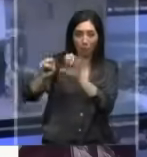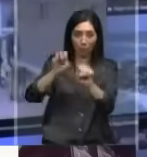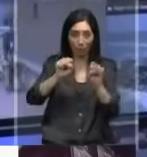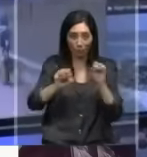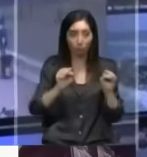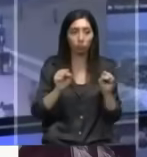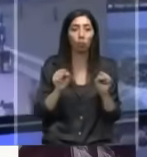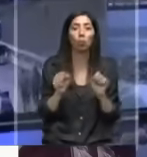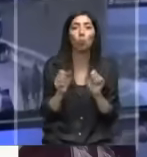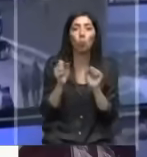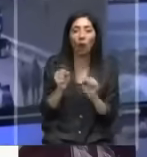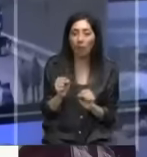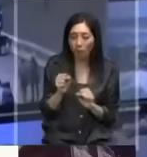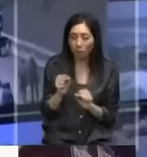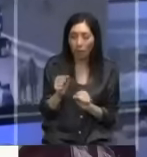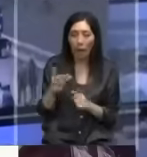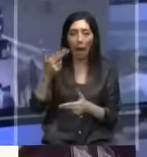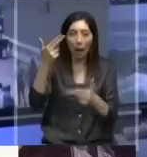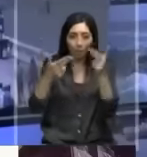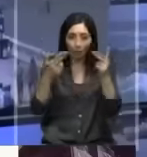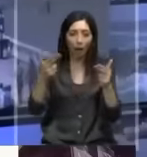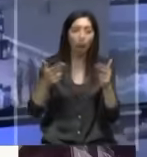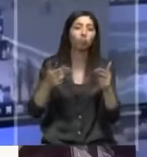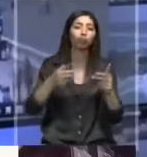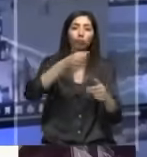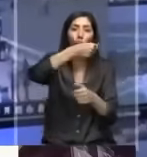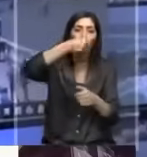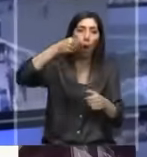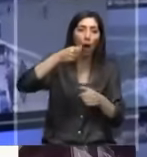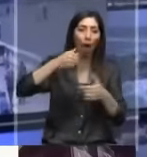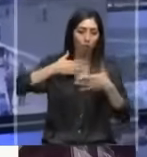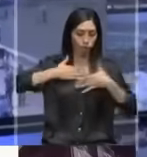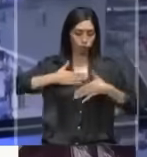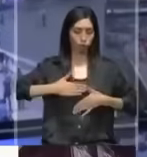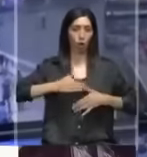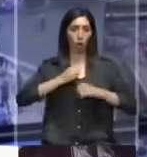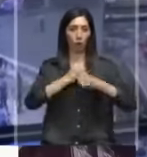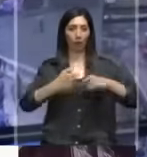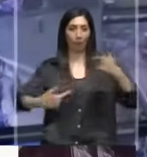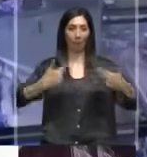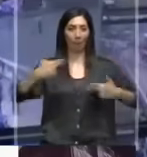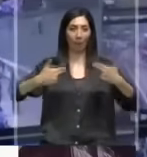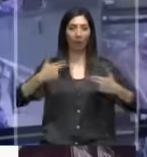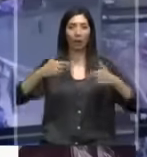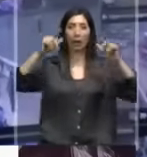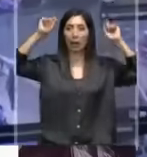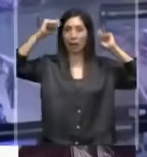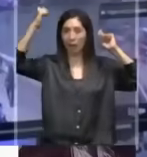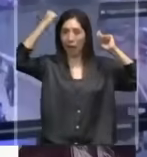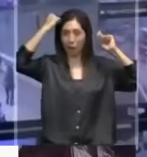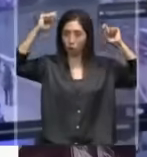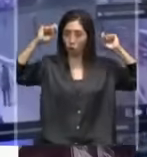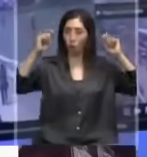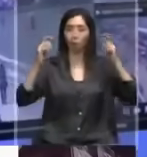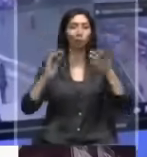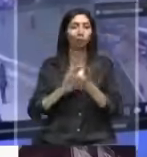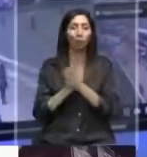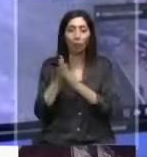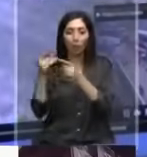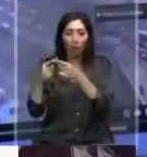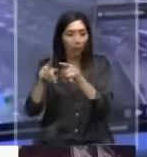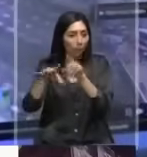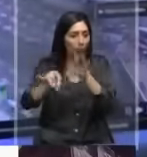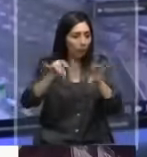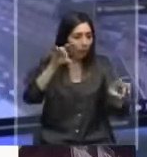encontrar armas, droga, chaleco antibalas, casco, todo lo que sea para enfrentamiento de